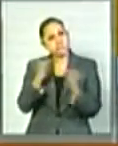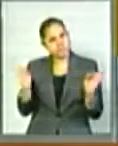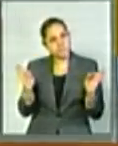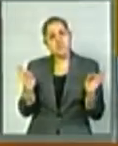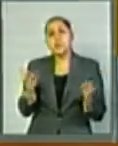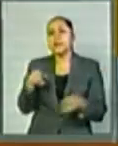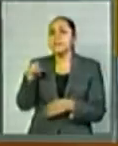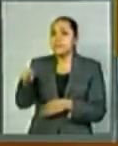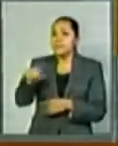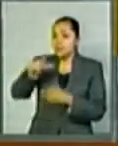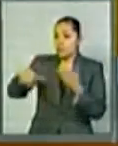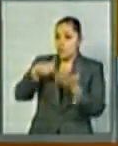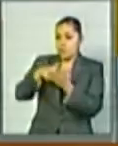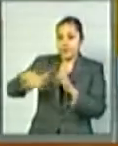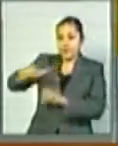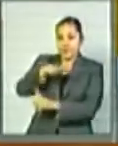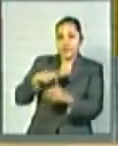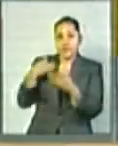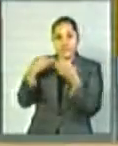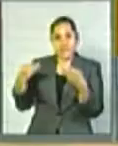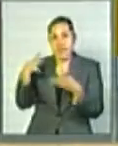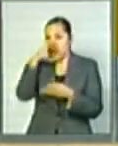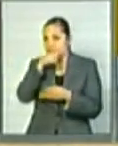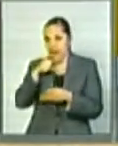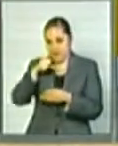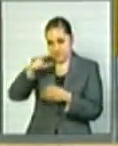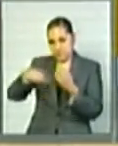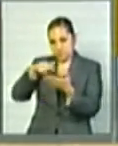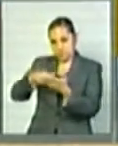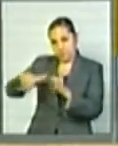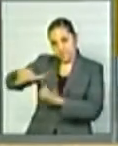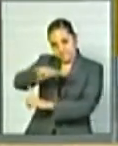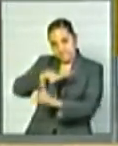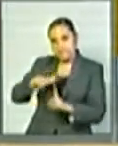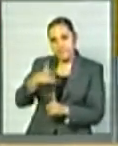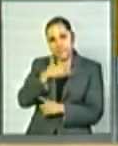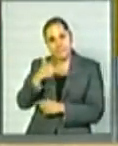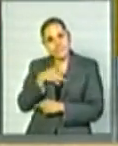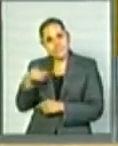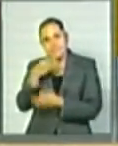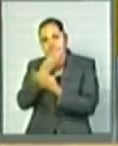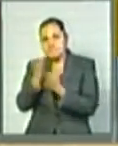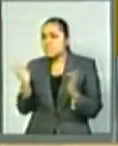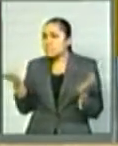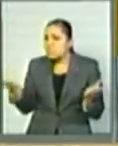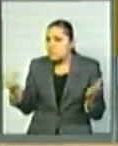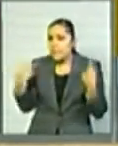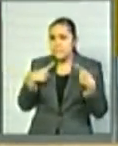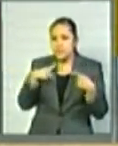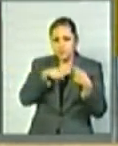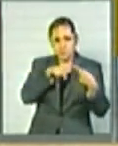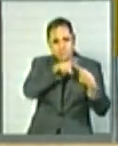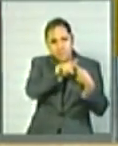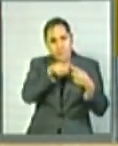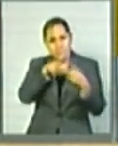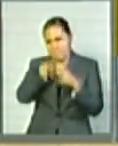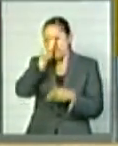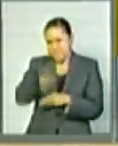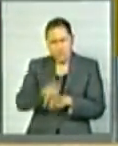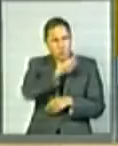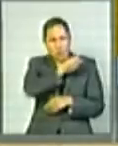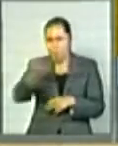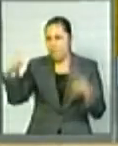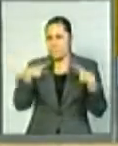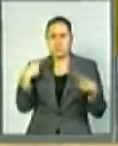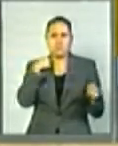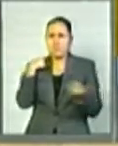de actividad comercial en Tierra Caliente. Resulta preocupante la muerte de cualquier persona, pero en estos casos, donde